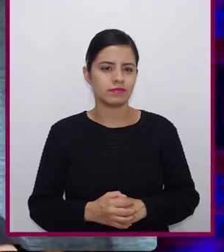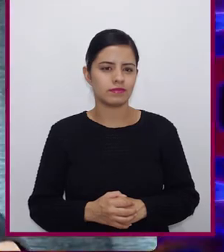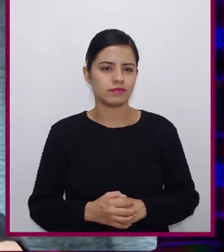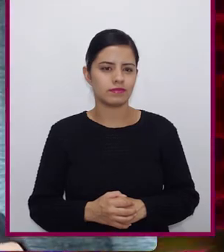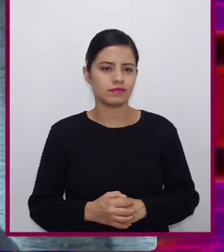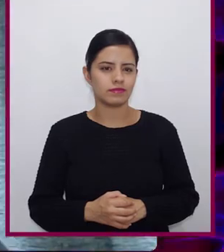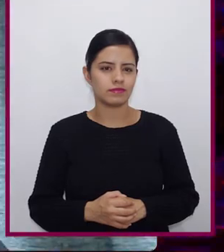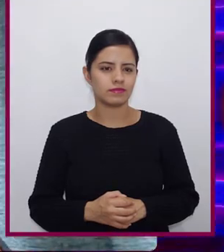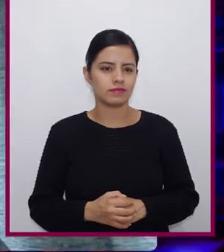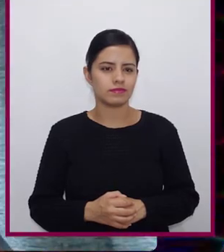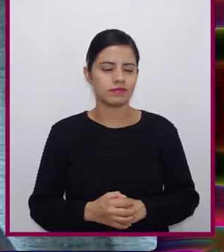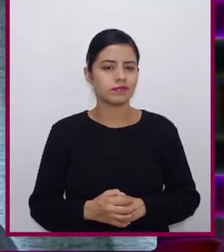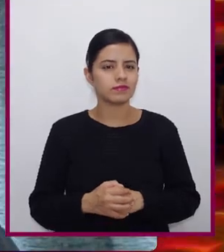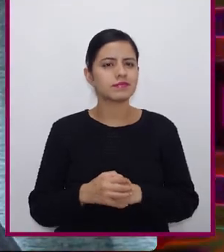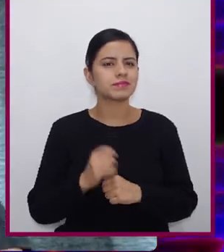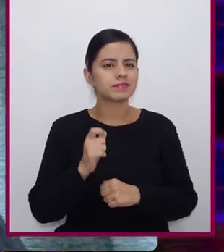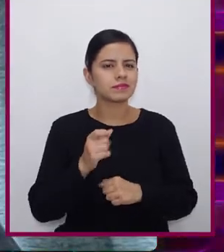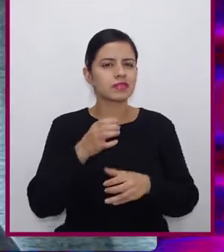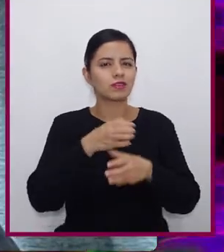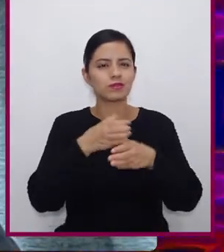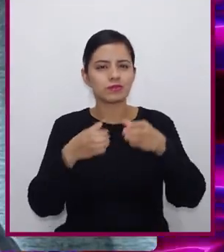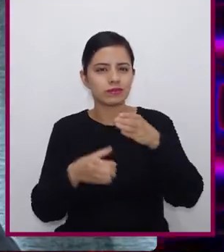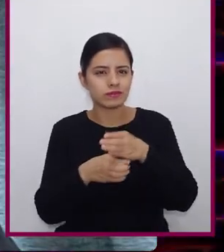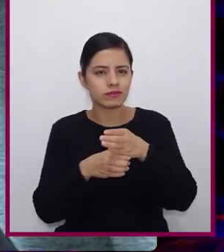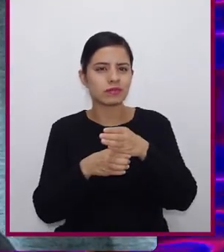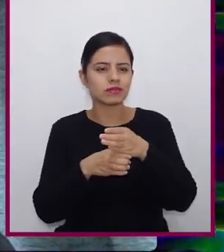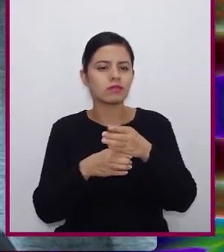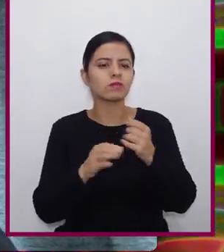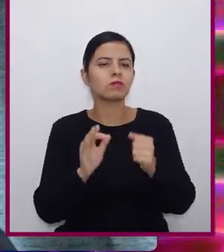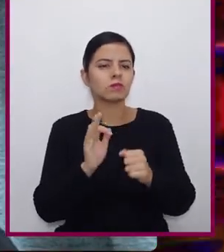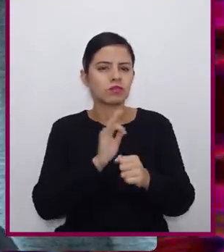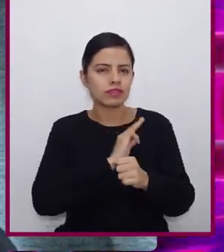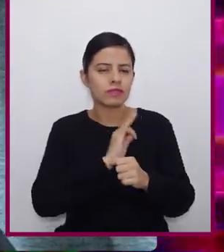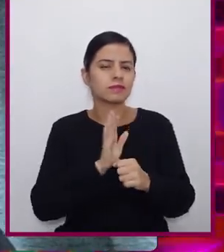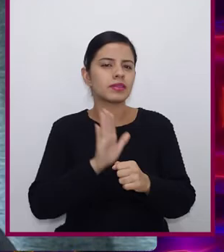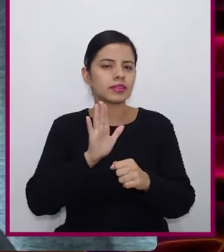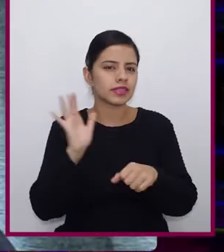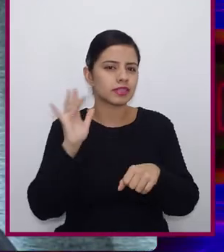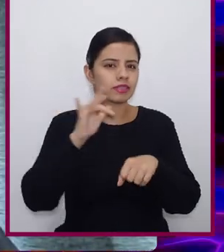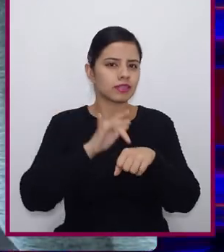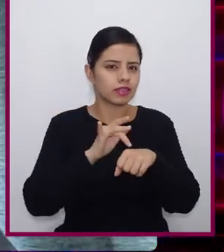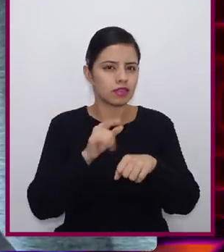Bueno, como decíamos, un objeto es una cosa tangible, es algo que se puede entender de